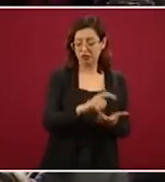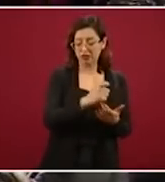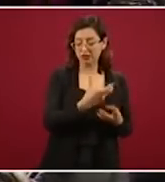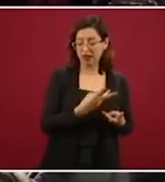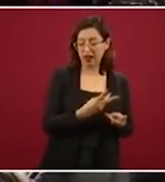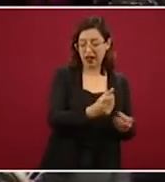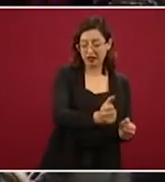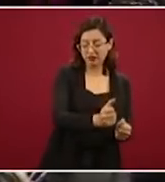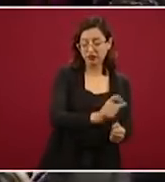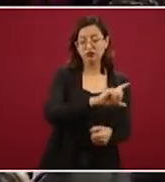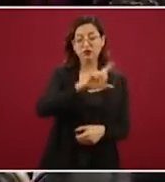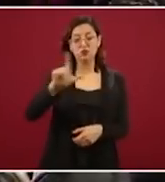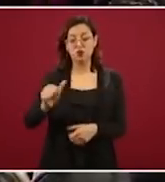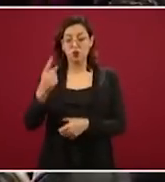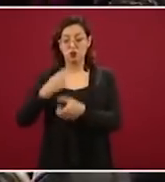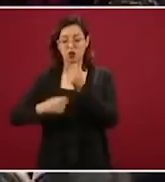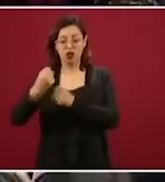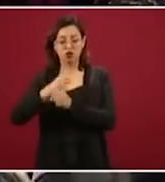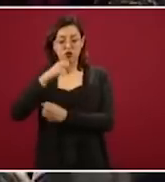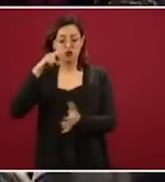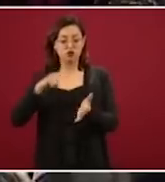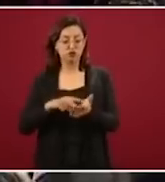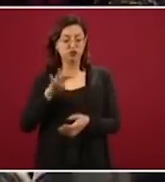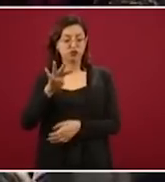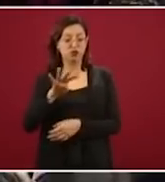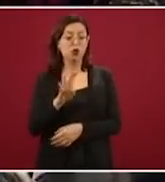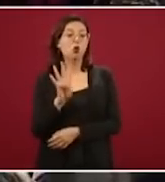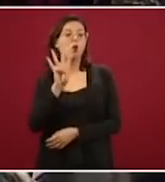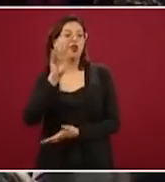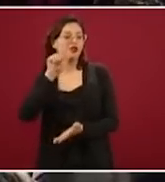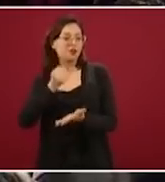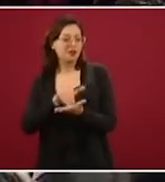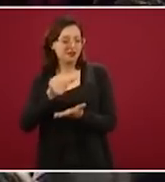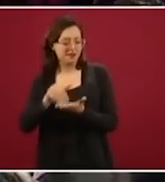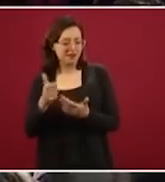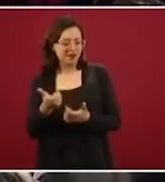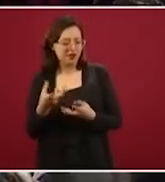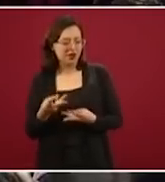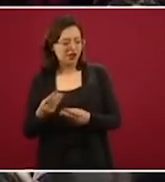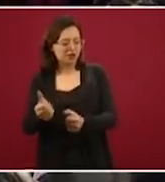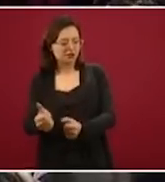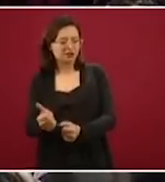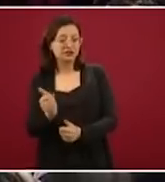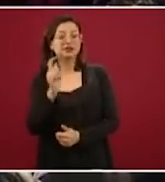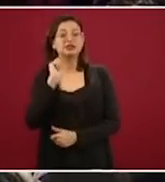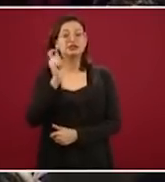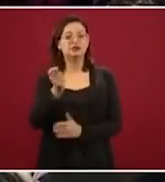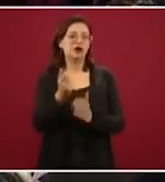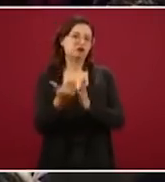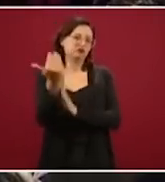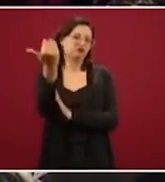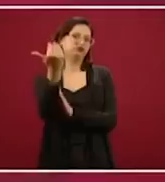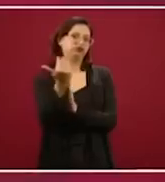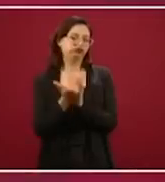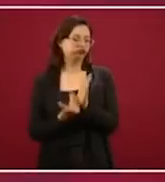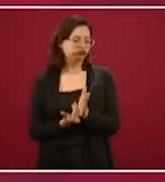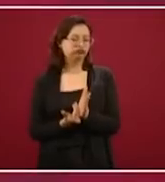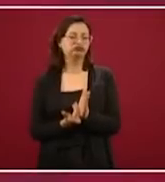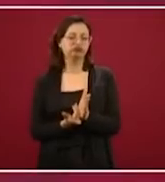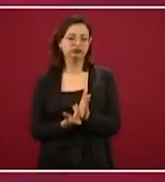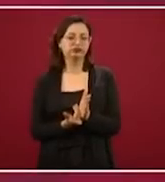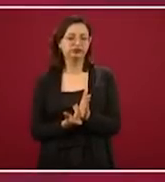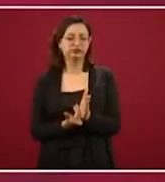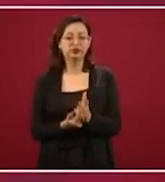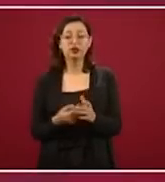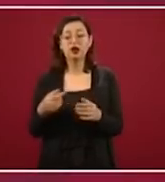pasado fueron 4 mil. Estamos hablando de una disminución considerable.